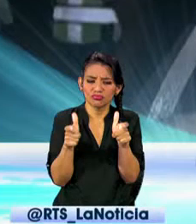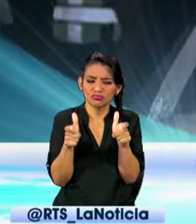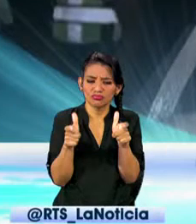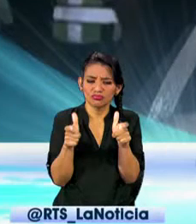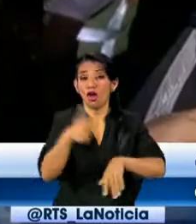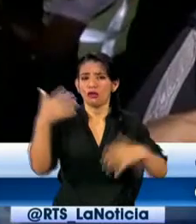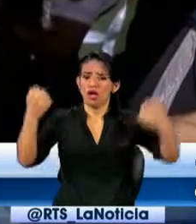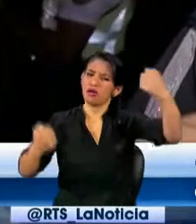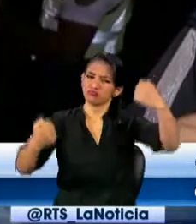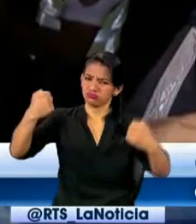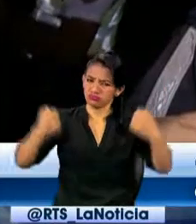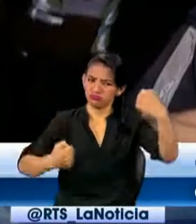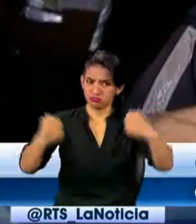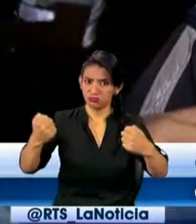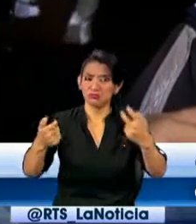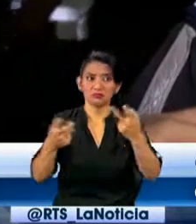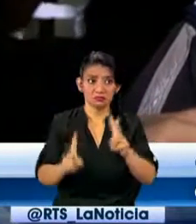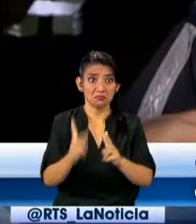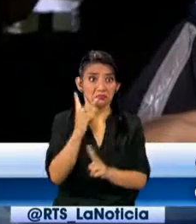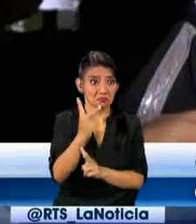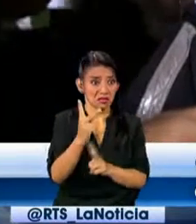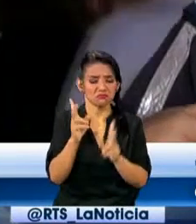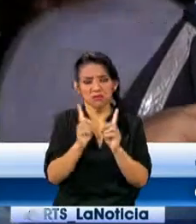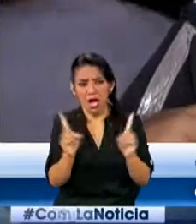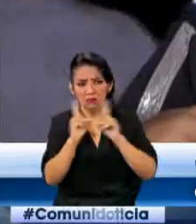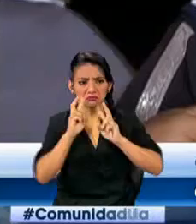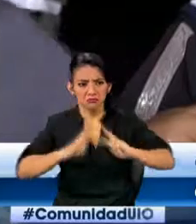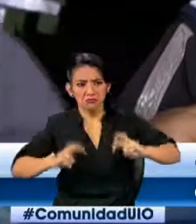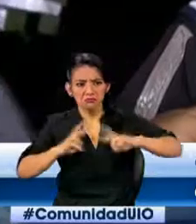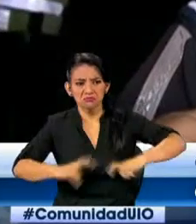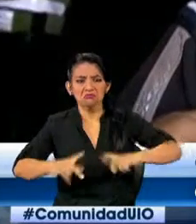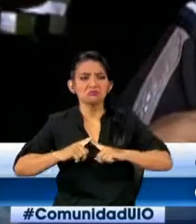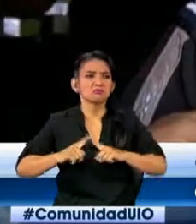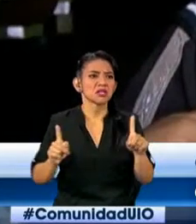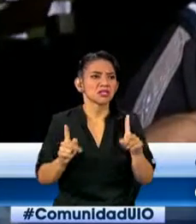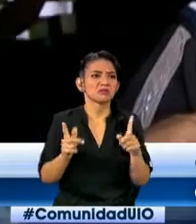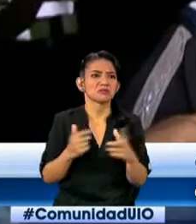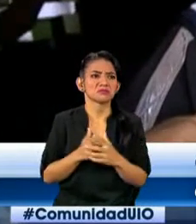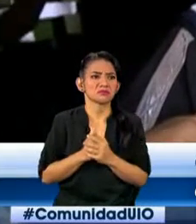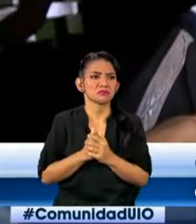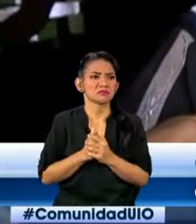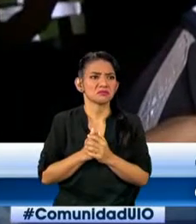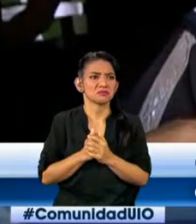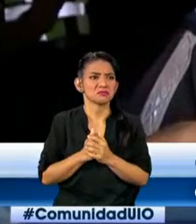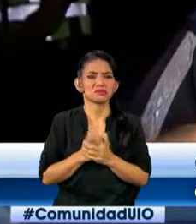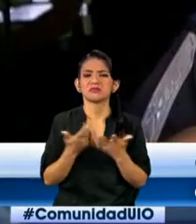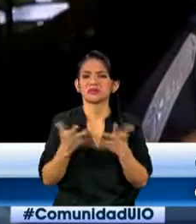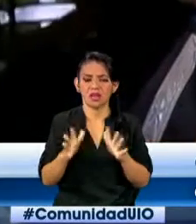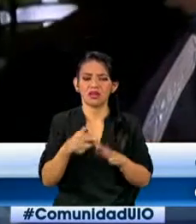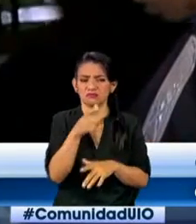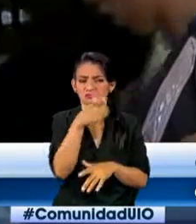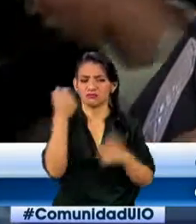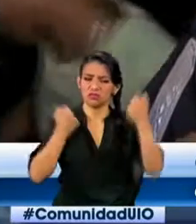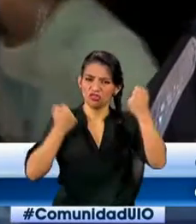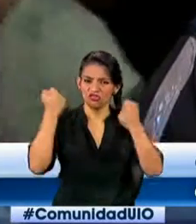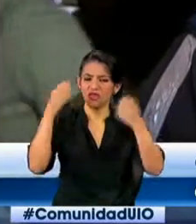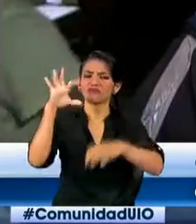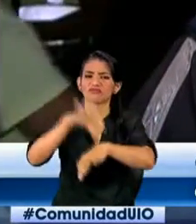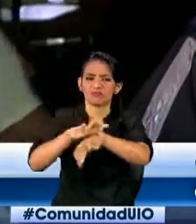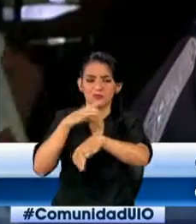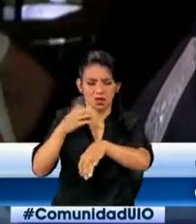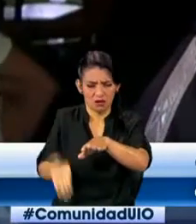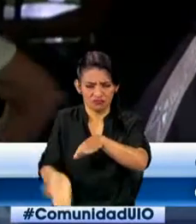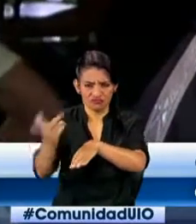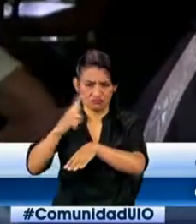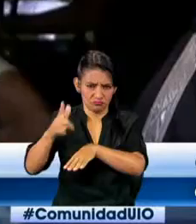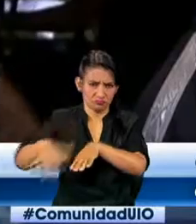pesado, estamos también buscando datos, pero ya están en este caso con la custodia respectiva para llevarlos al CRB. Y